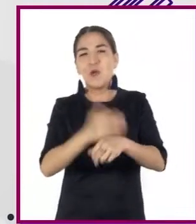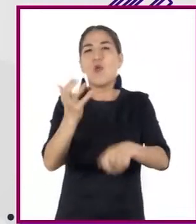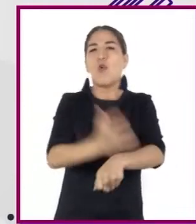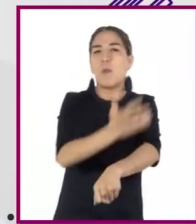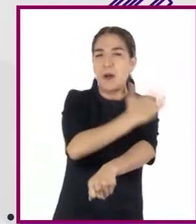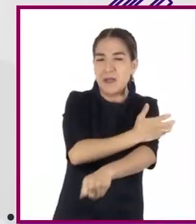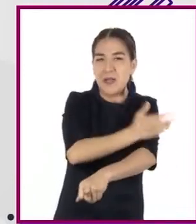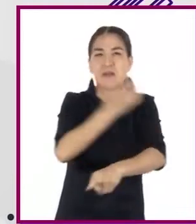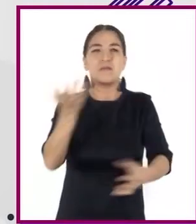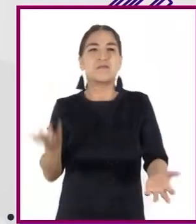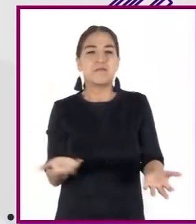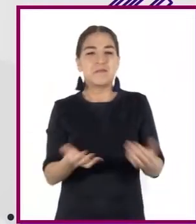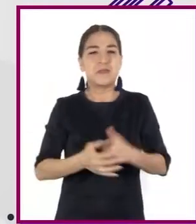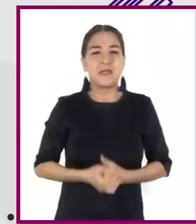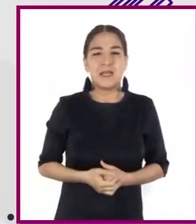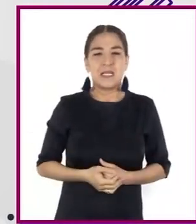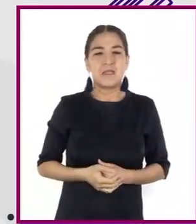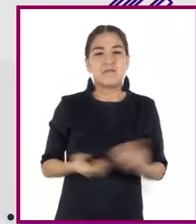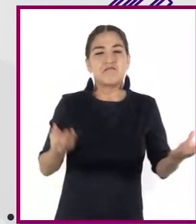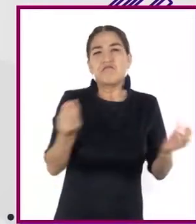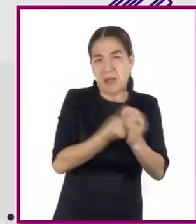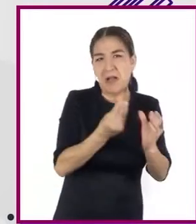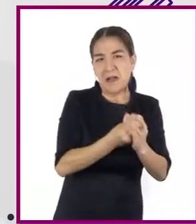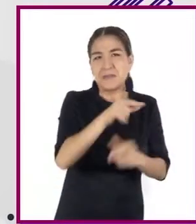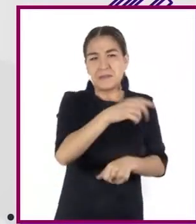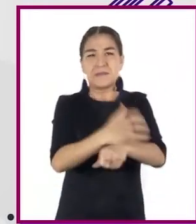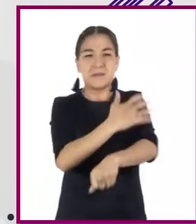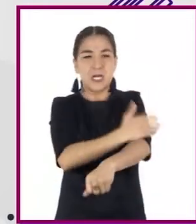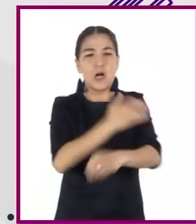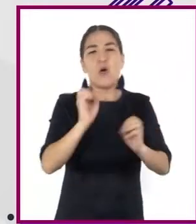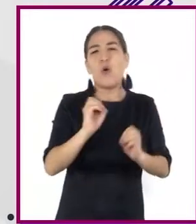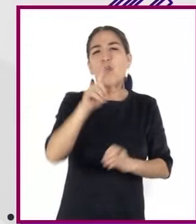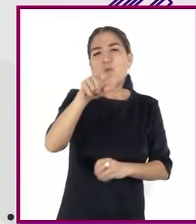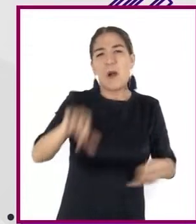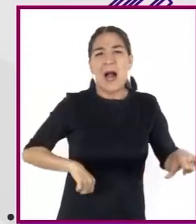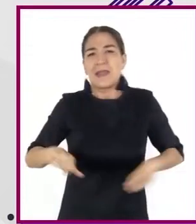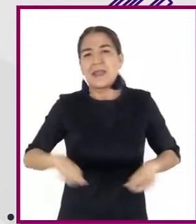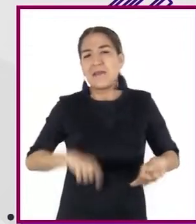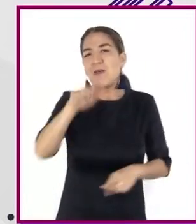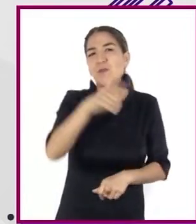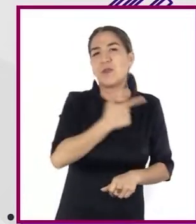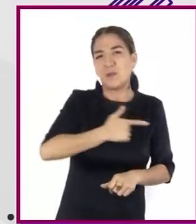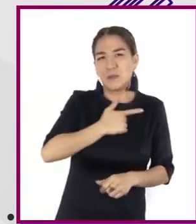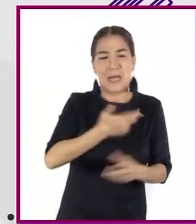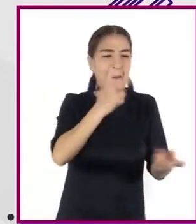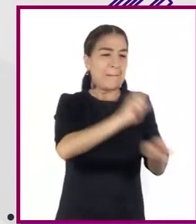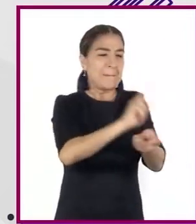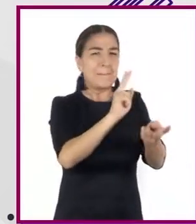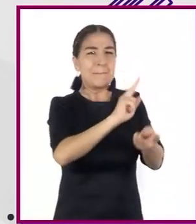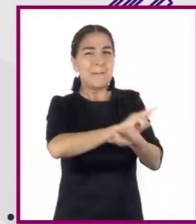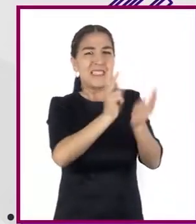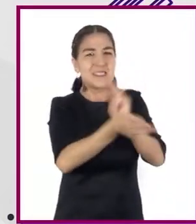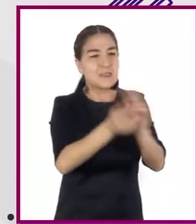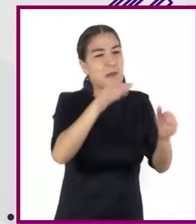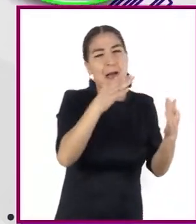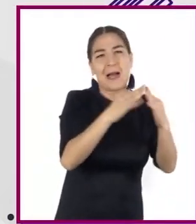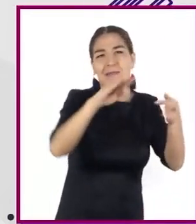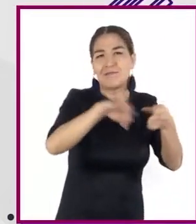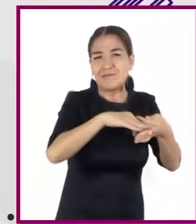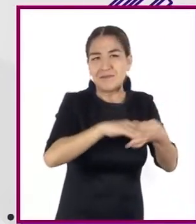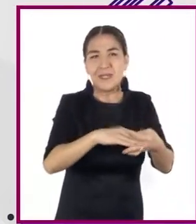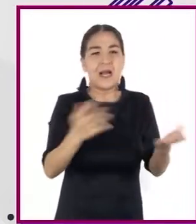compañeros, compañeras de clase o alguna actividad afín, vecinas o vecinos de tu localidad.